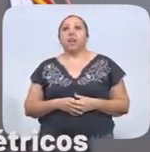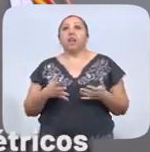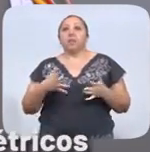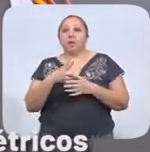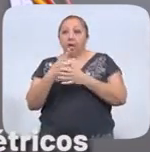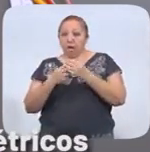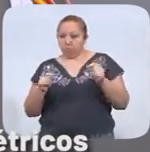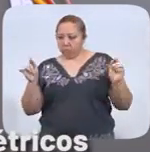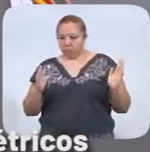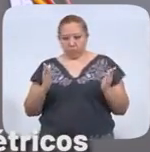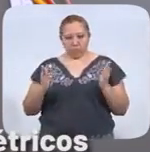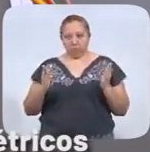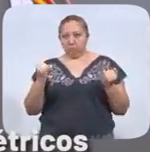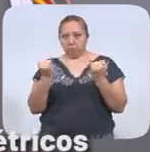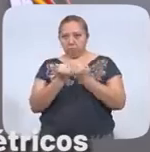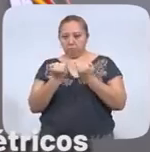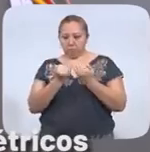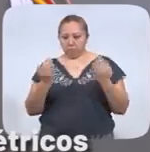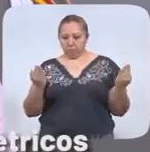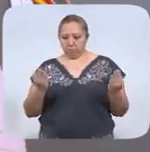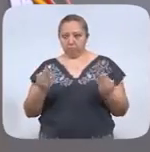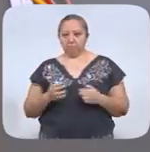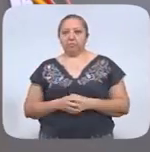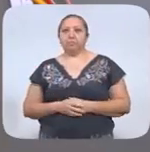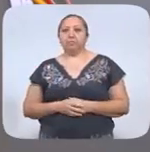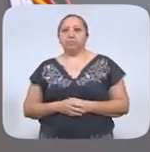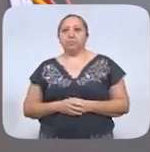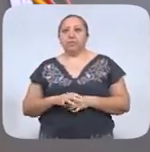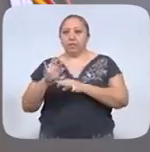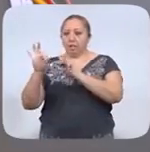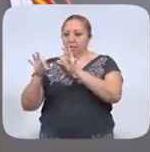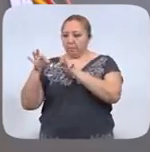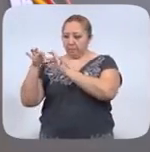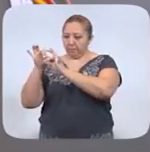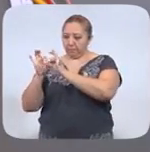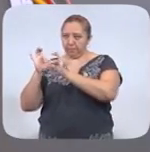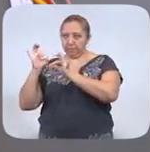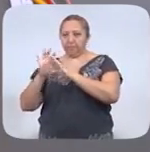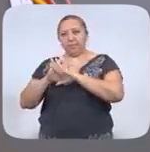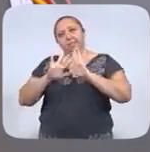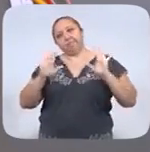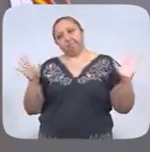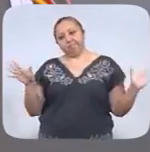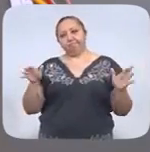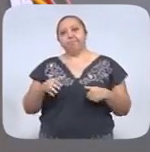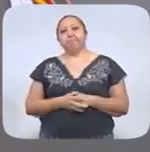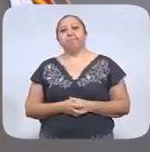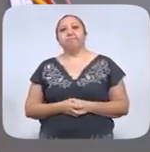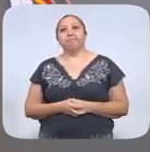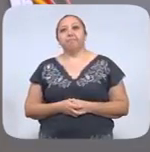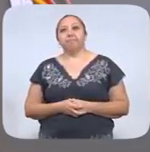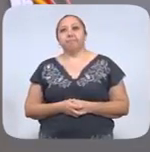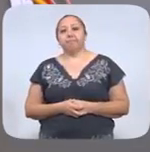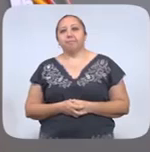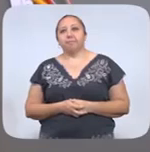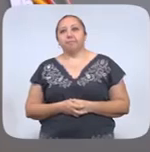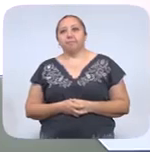procura que ambos lados se vean simétricos amarra el listón y listo